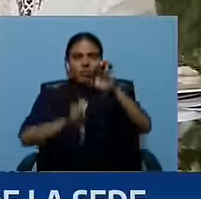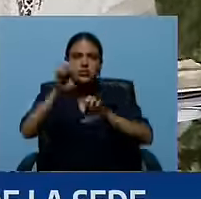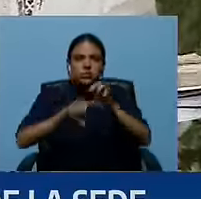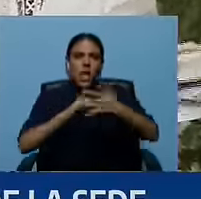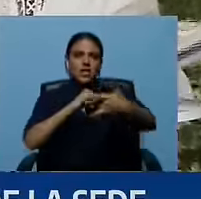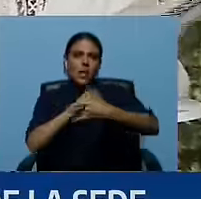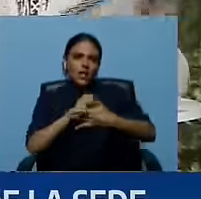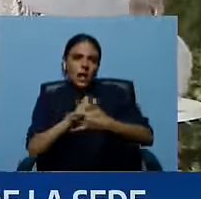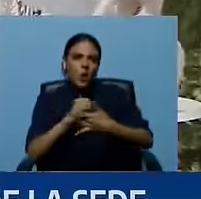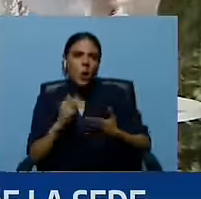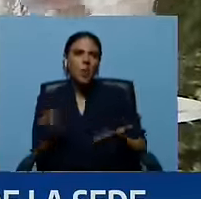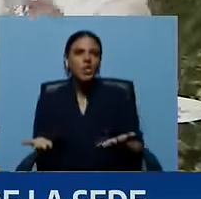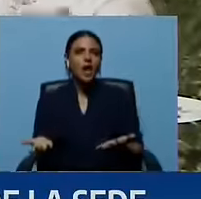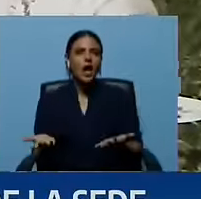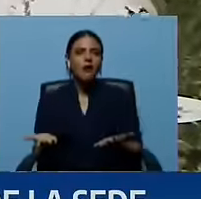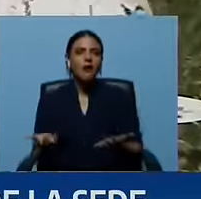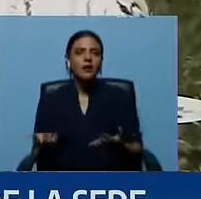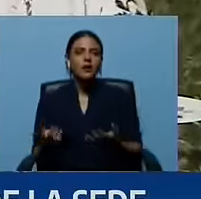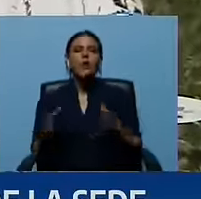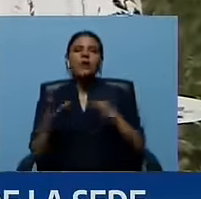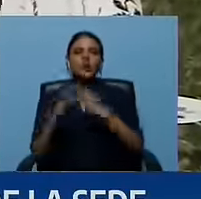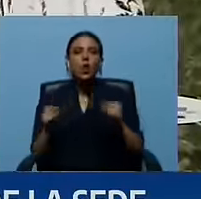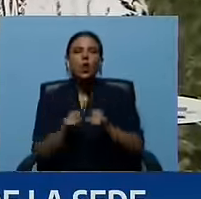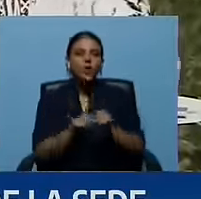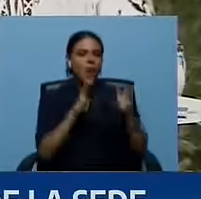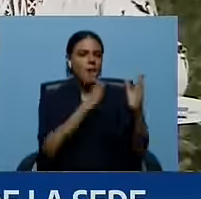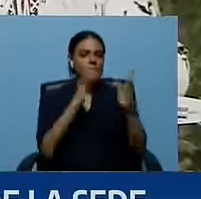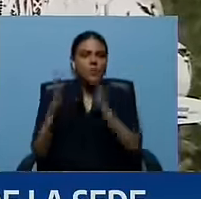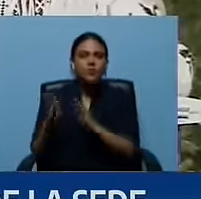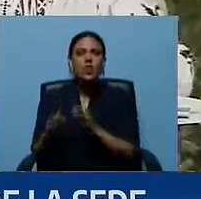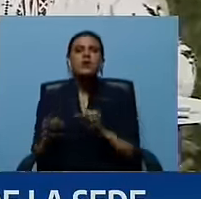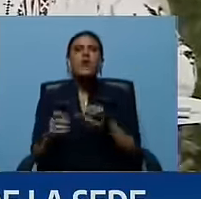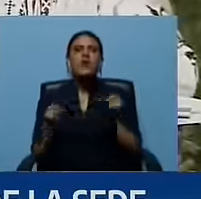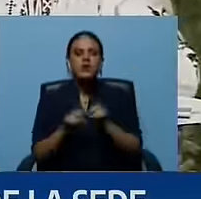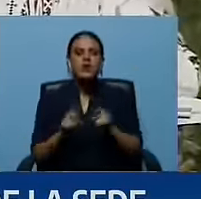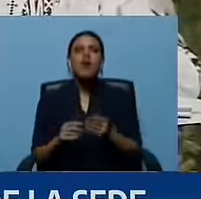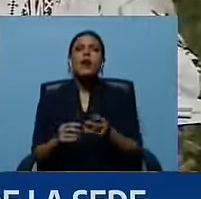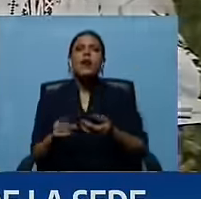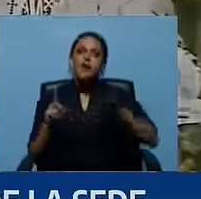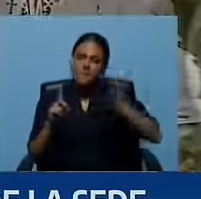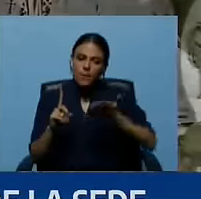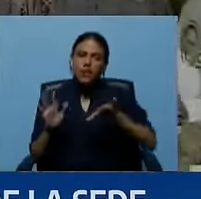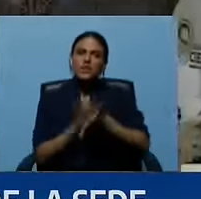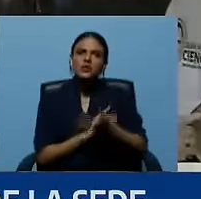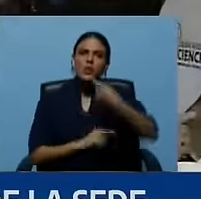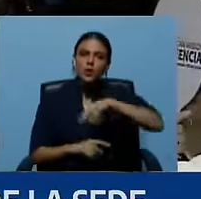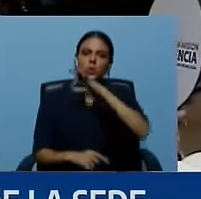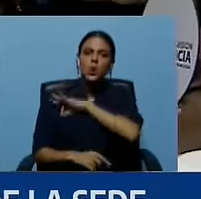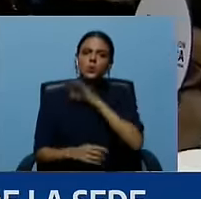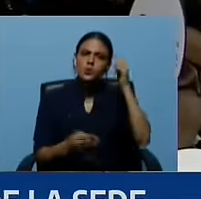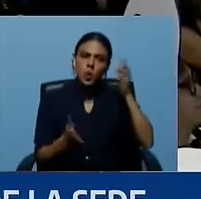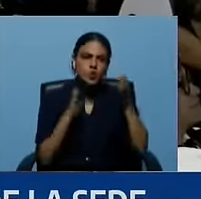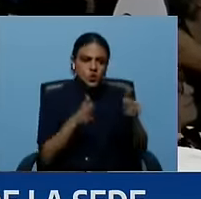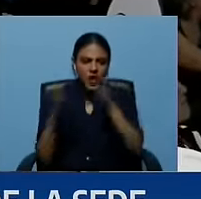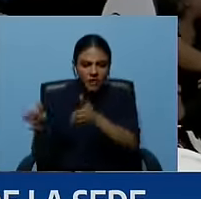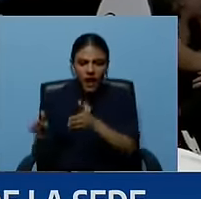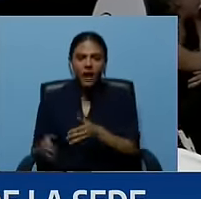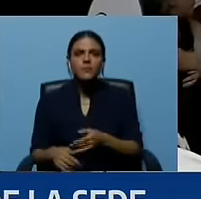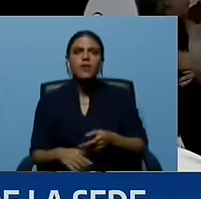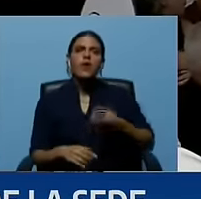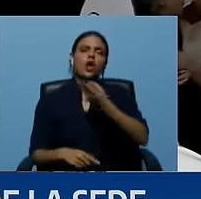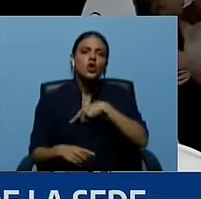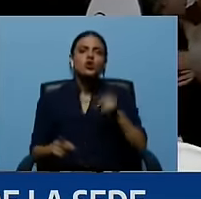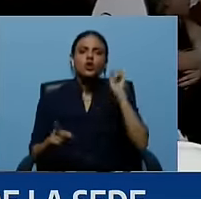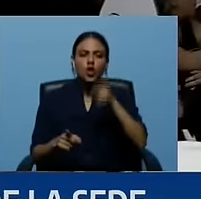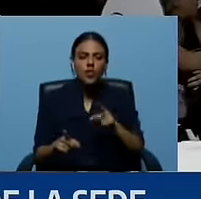tecnología tienen que ser procesos esenciales en la sociedad. tienen que cruzar